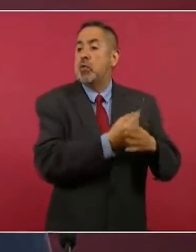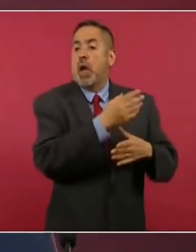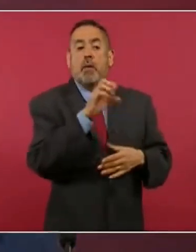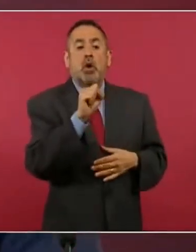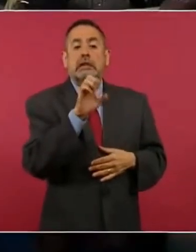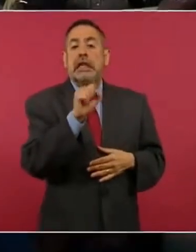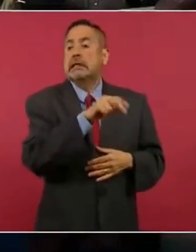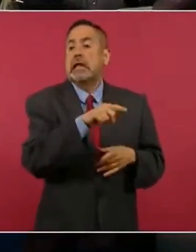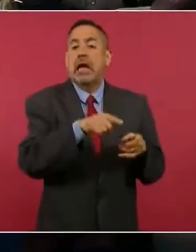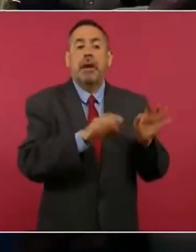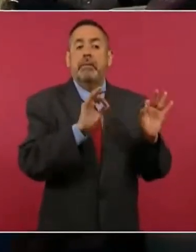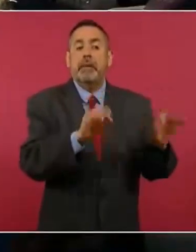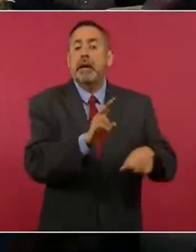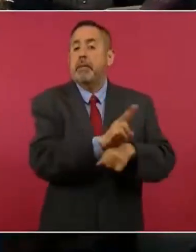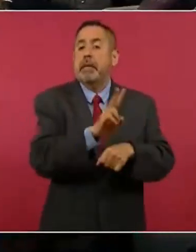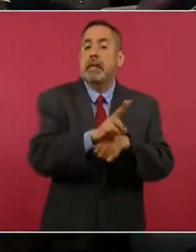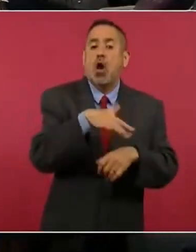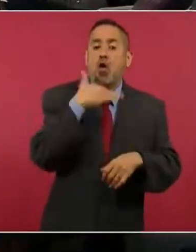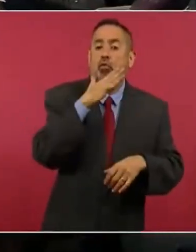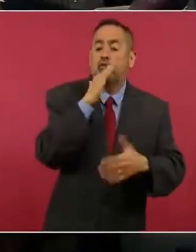de que de esa manera